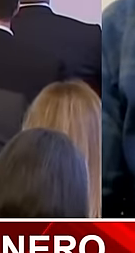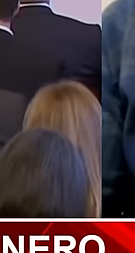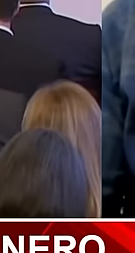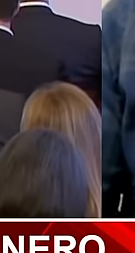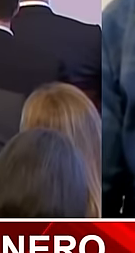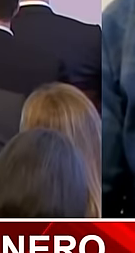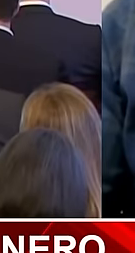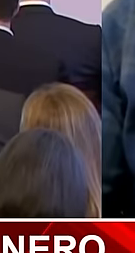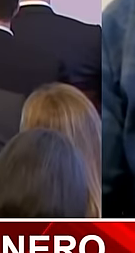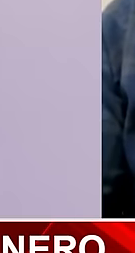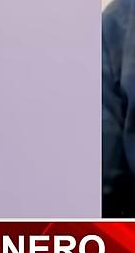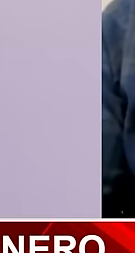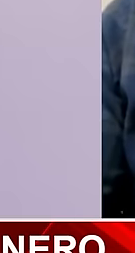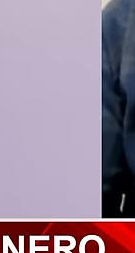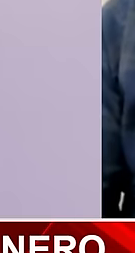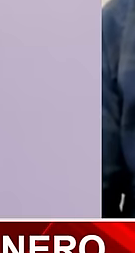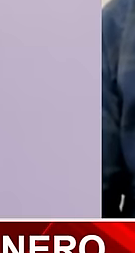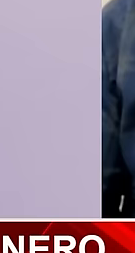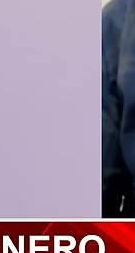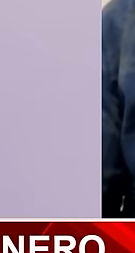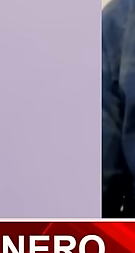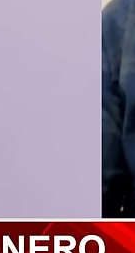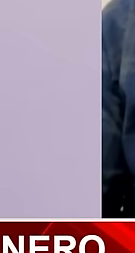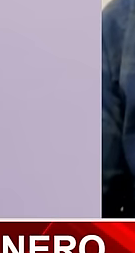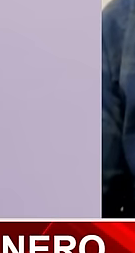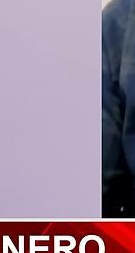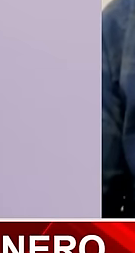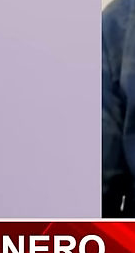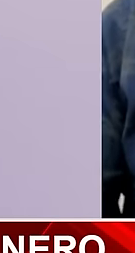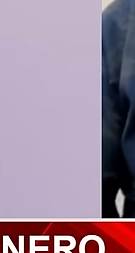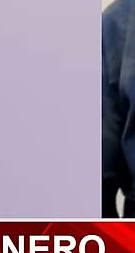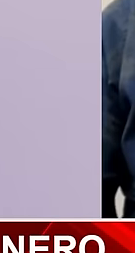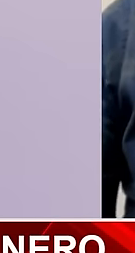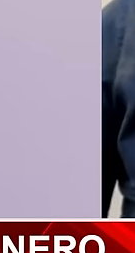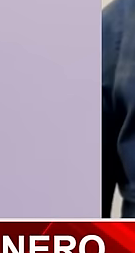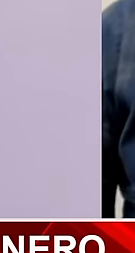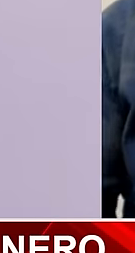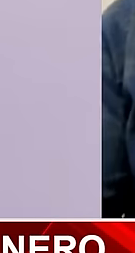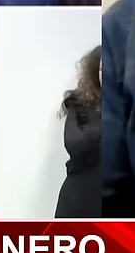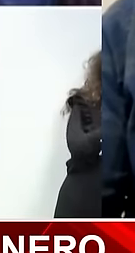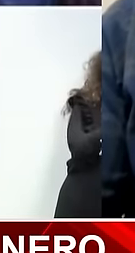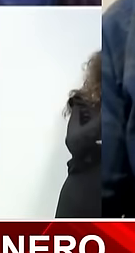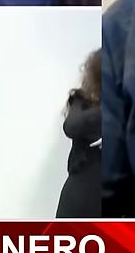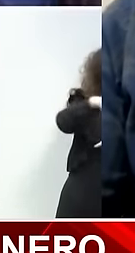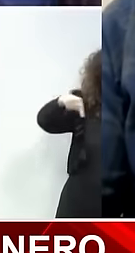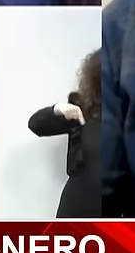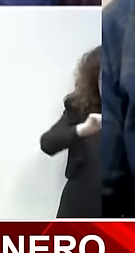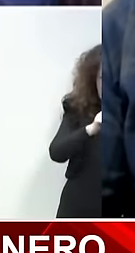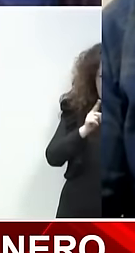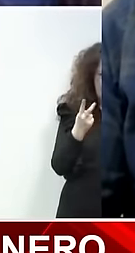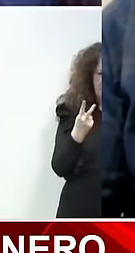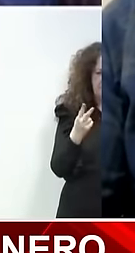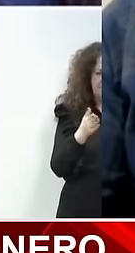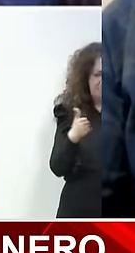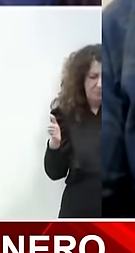al caso concreto, pues todos... Es que cuando salió la foto con Aldama, ¿no?, la foto y la imagen, el meeting y tal, pues lo que